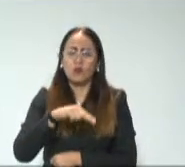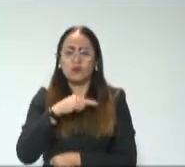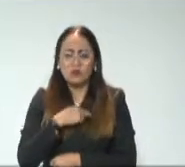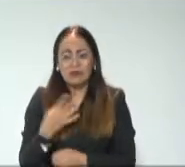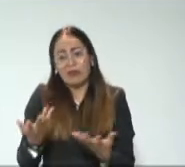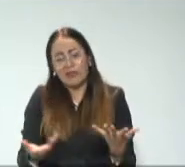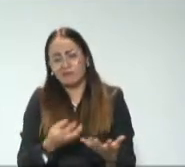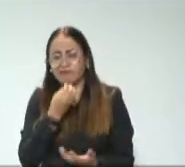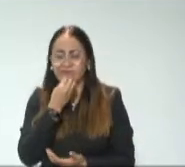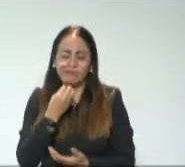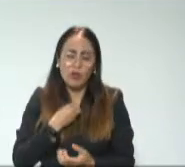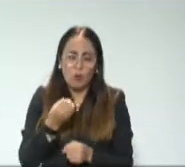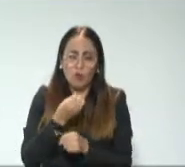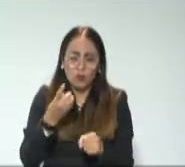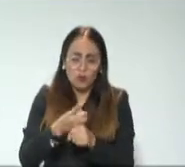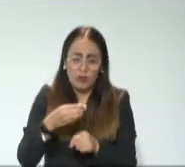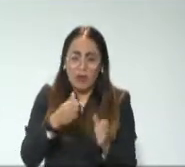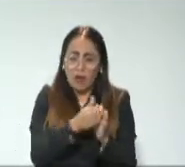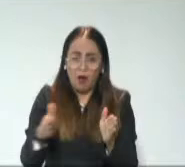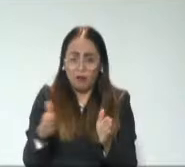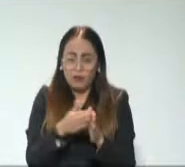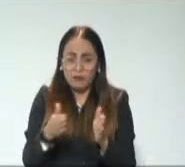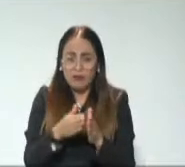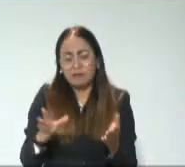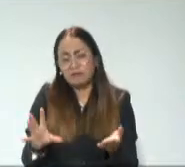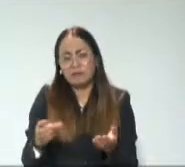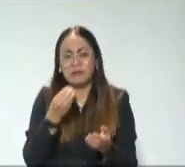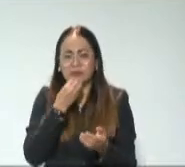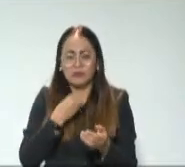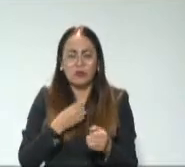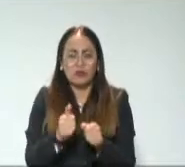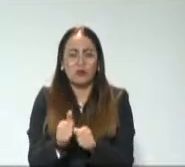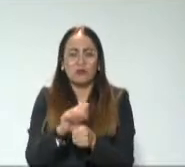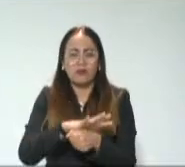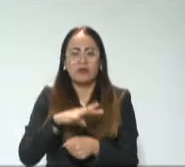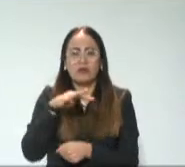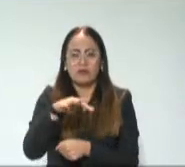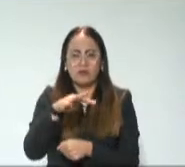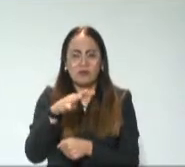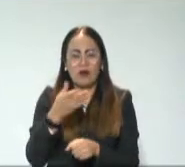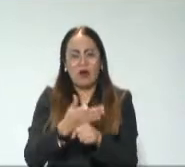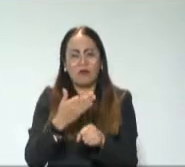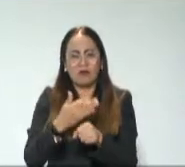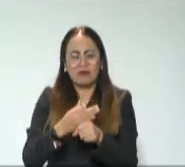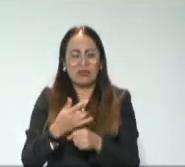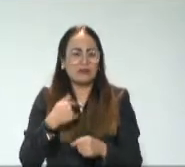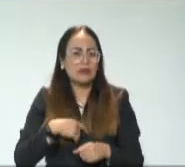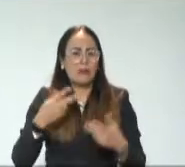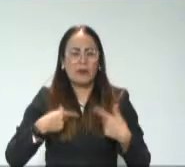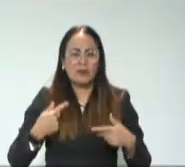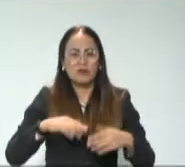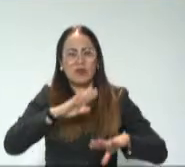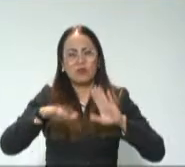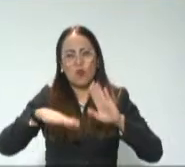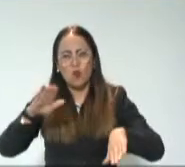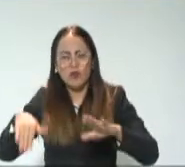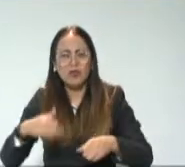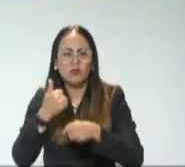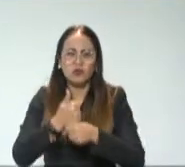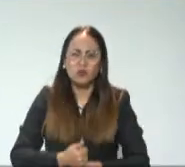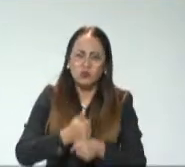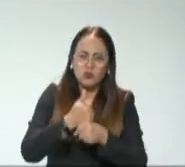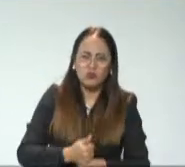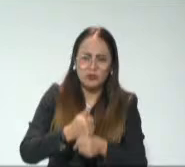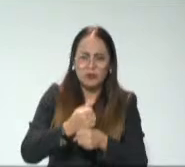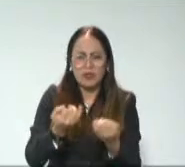oportunidad pero bueno se dio la covid-19 se dio esta terrible pandemia con esta carga de morb y mortalidad de sufrimiento no solo de